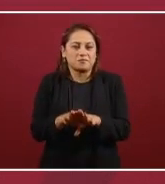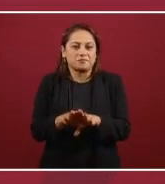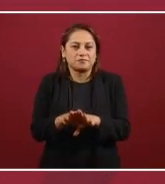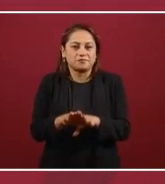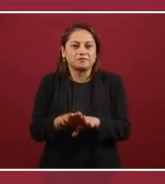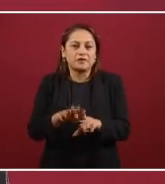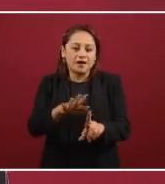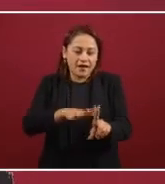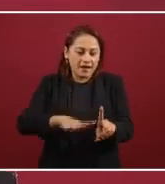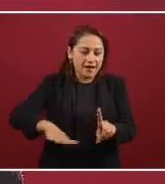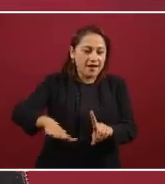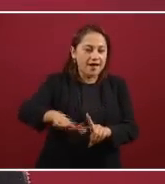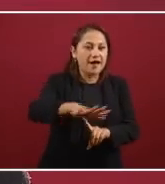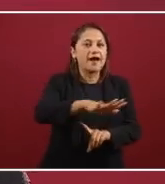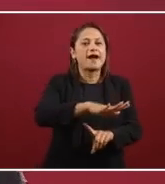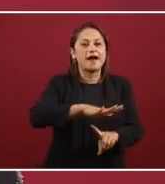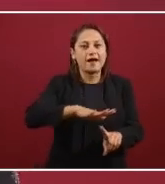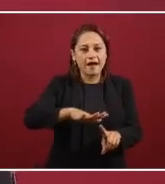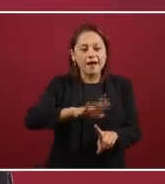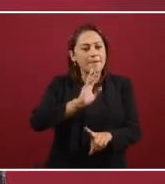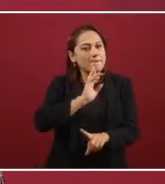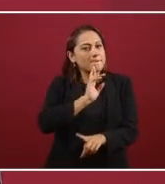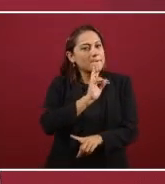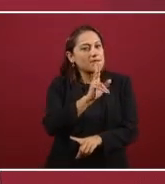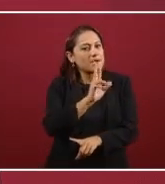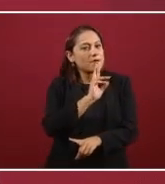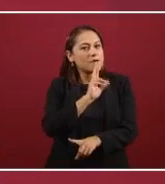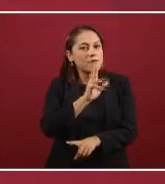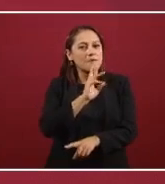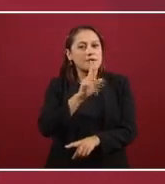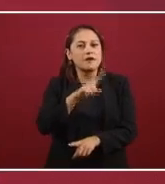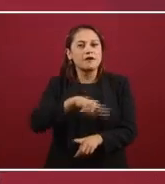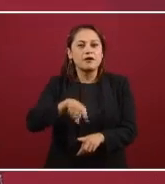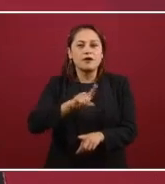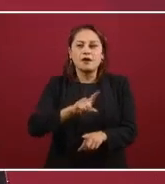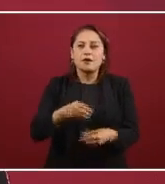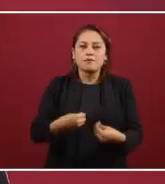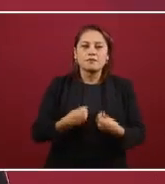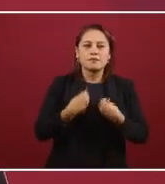las condiciones de vida, las condiciones de trabajo,